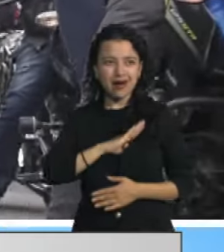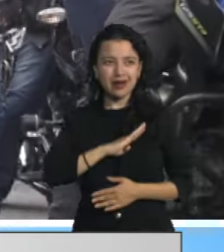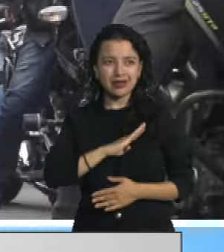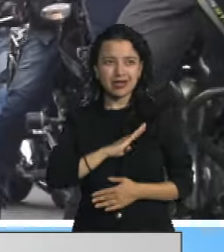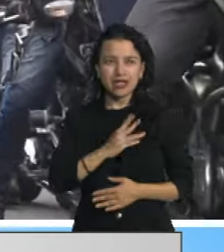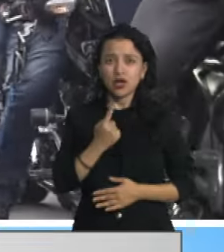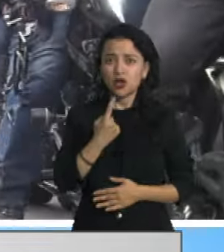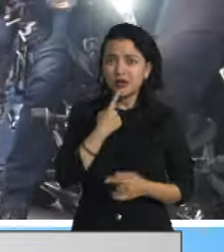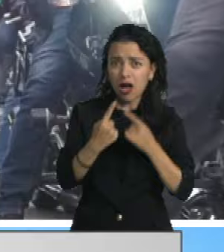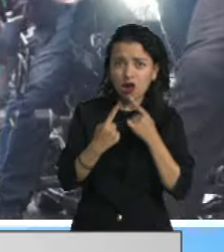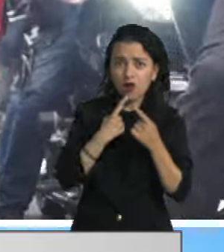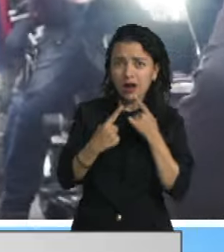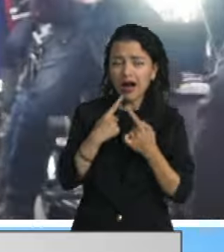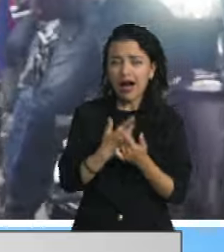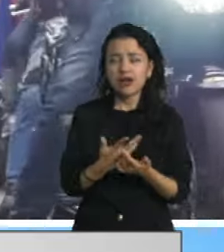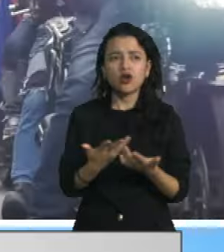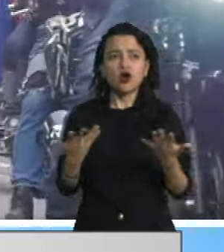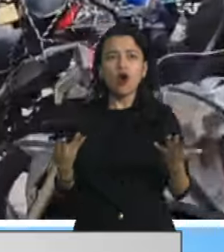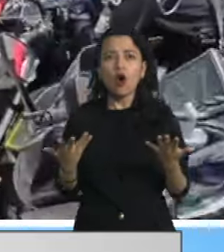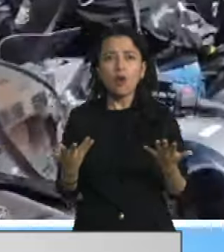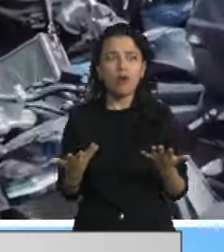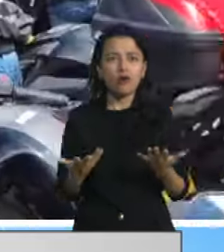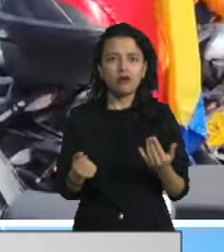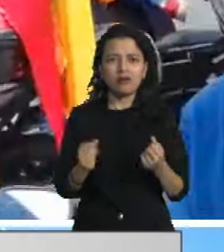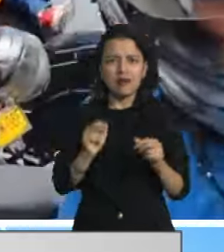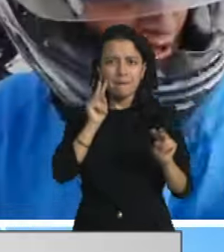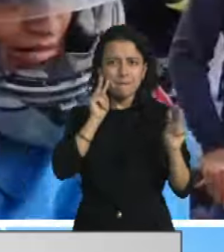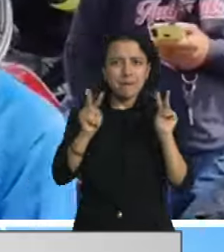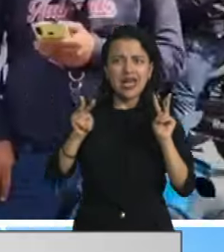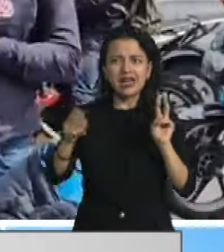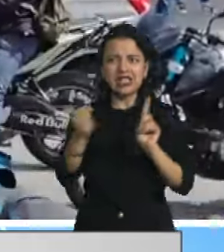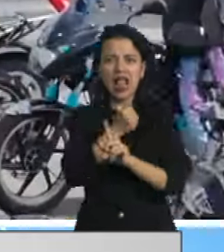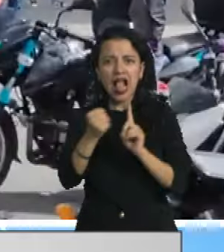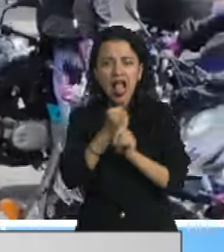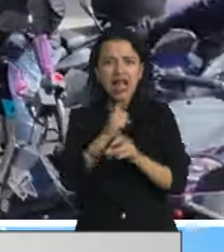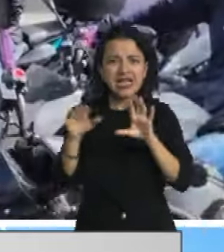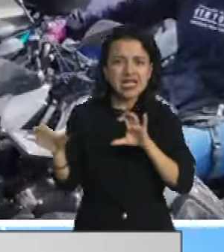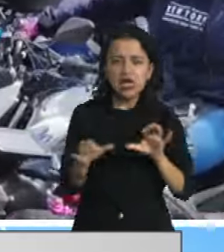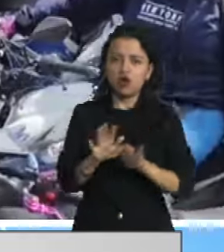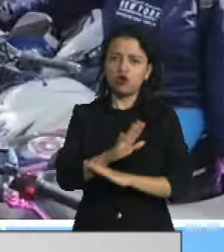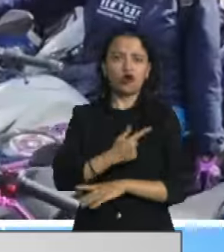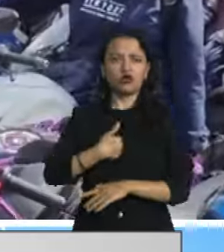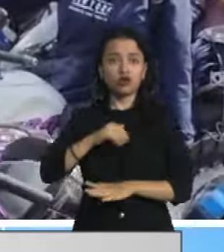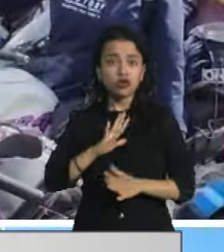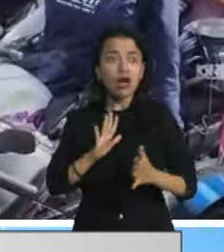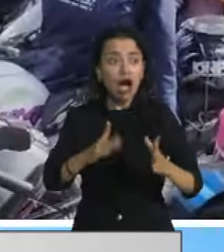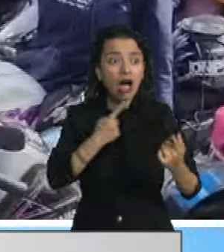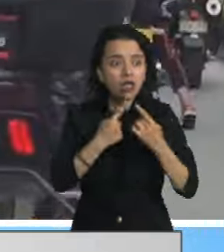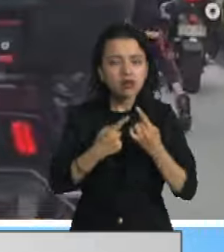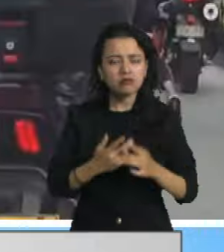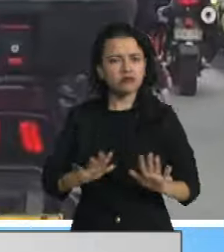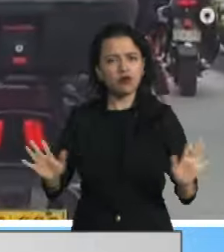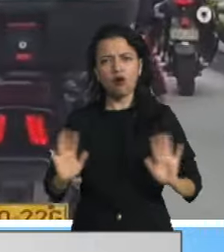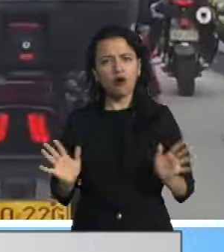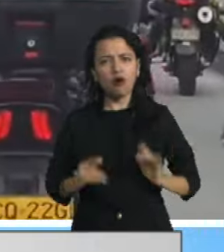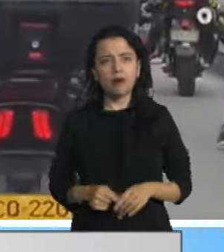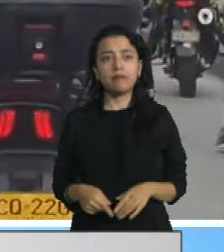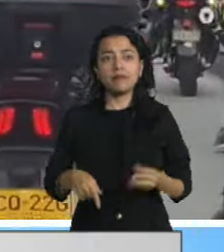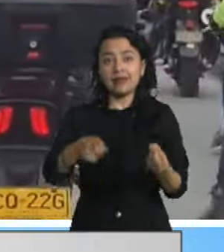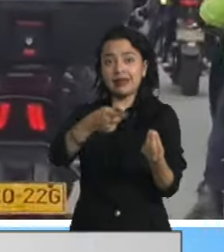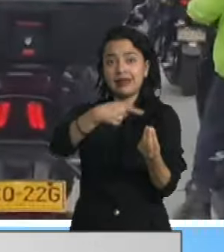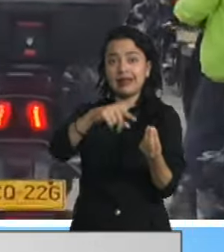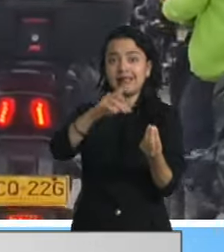de ningún tipo en medio de una situación de vías de hecho. Nunca. Nunca lo vamos a hacer. Ahora, ellos levantaron el